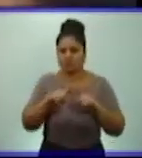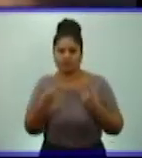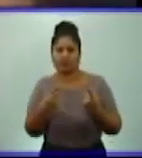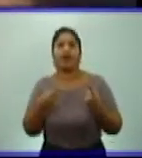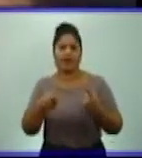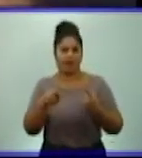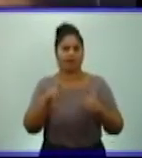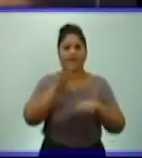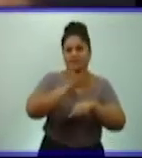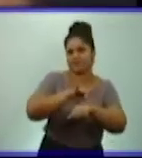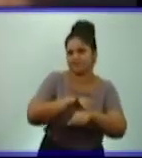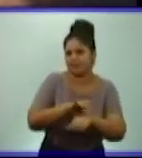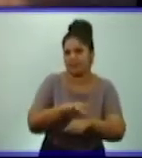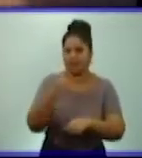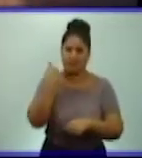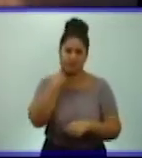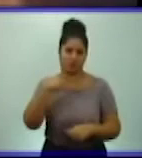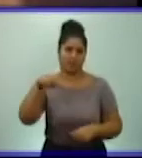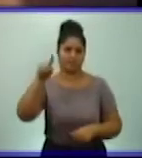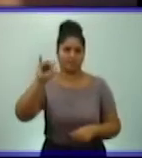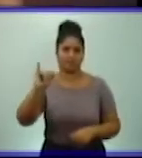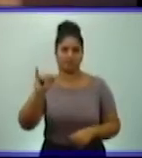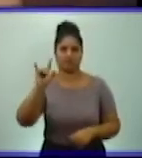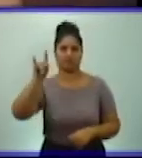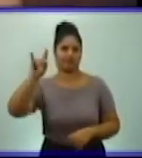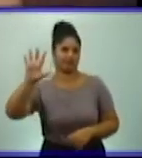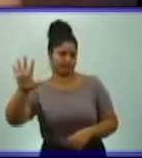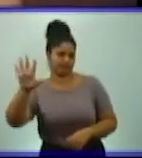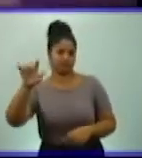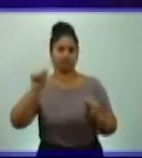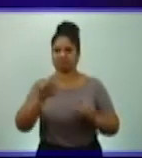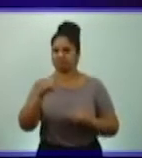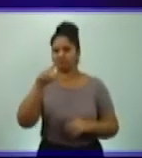año 1695, con solo 43 años.